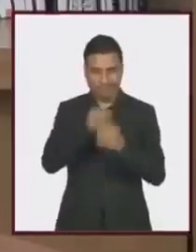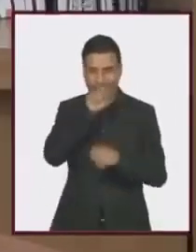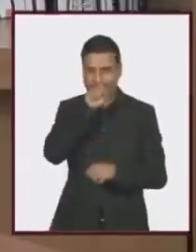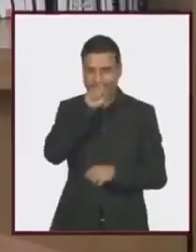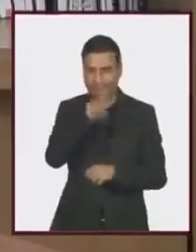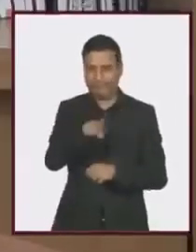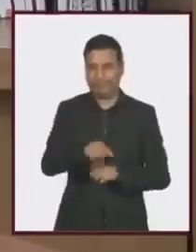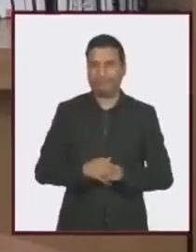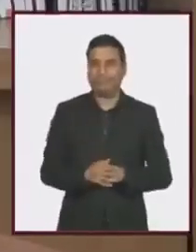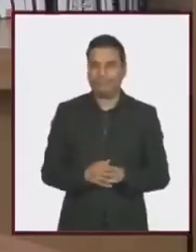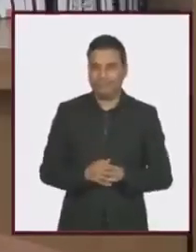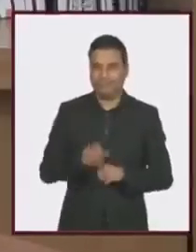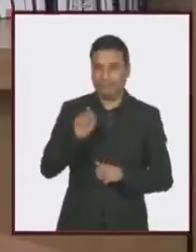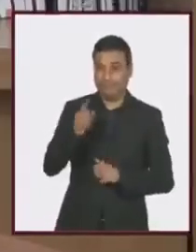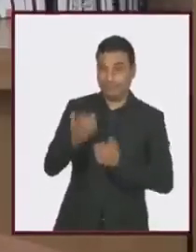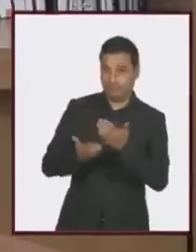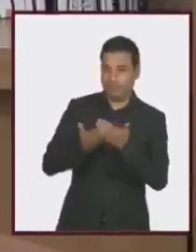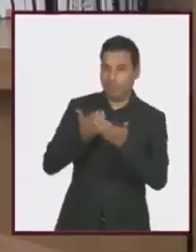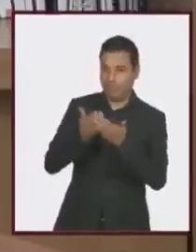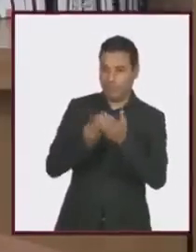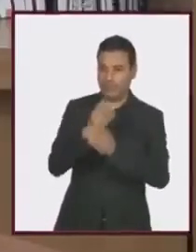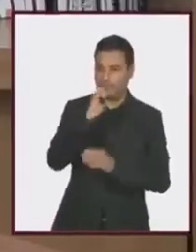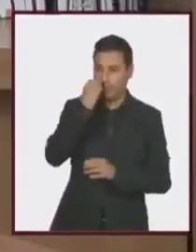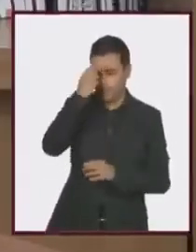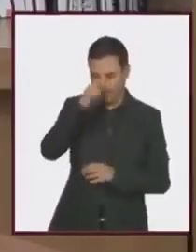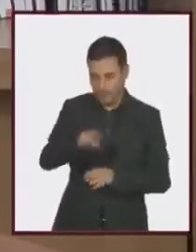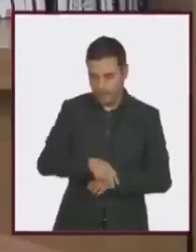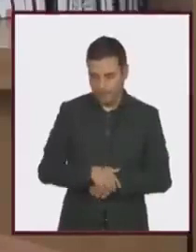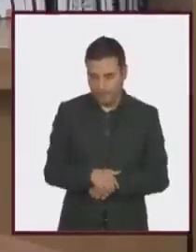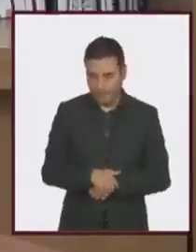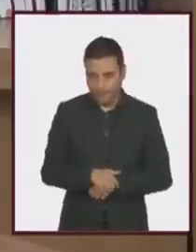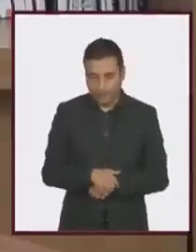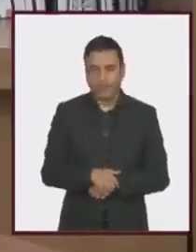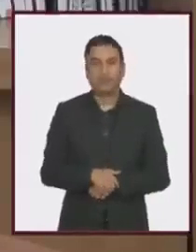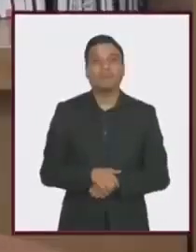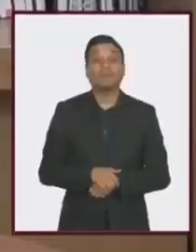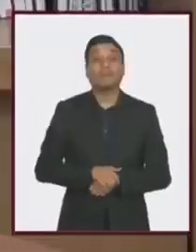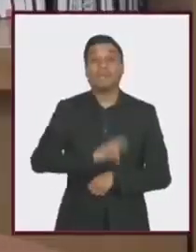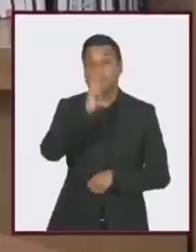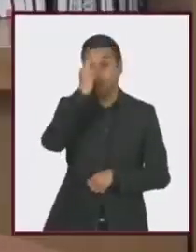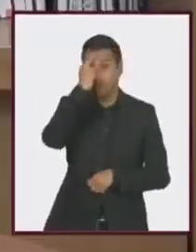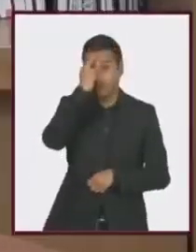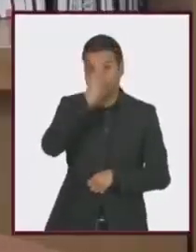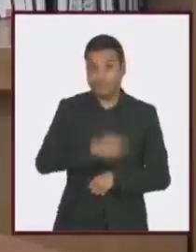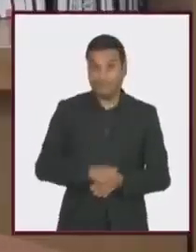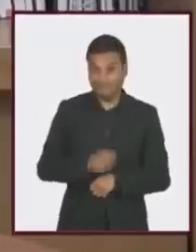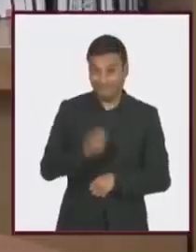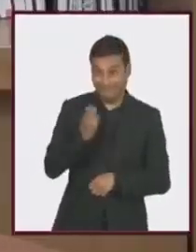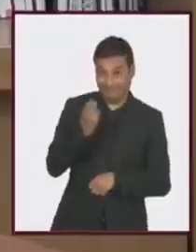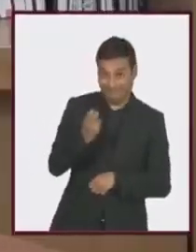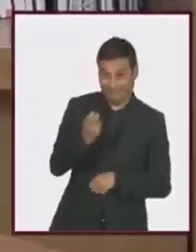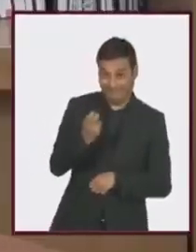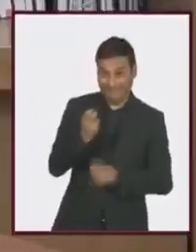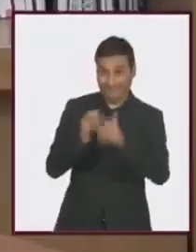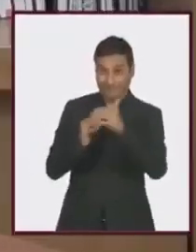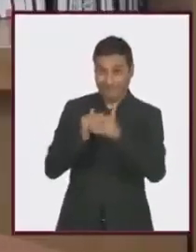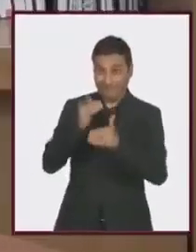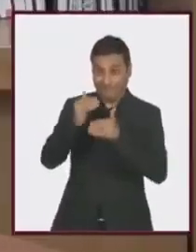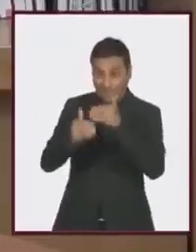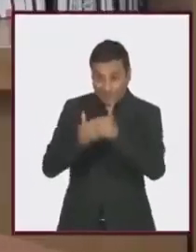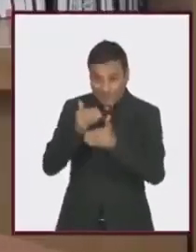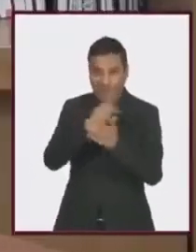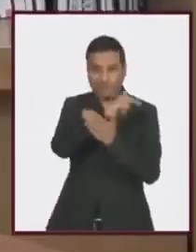la propuesta curricular que se les ha entregado. Recordemos que todo este proceso de codiseño tiene